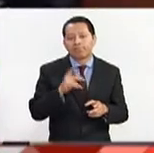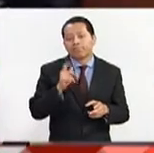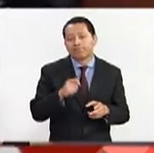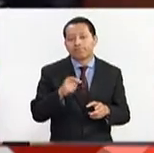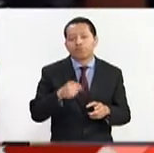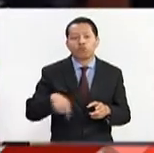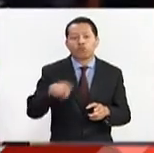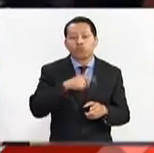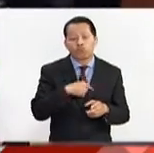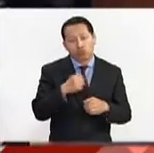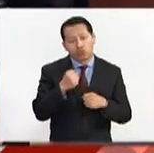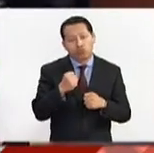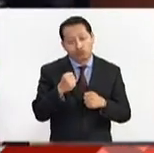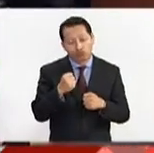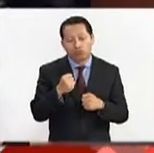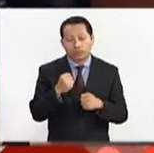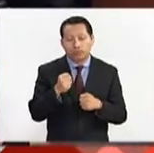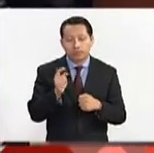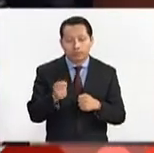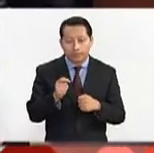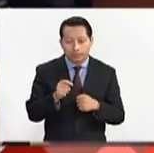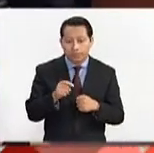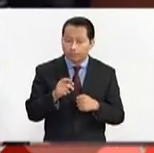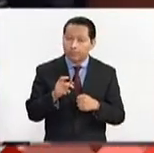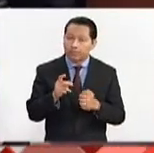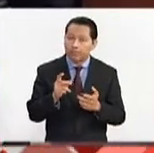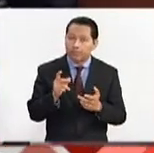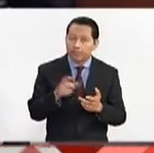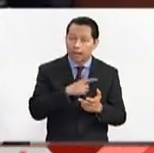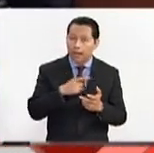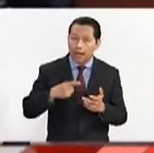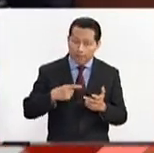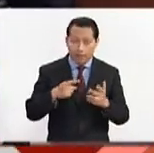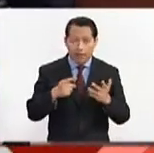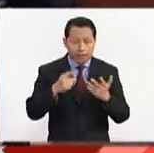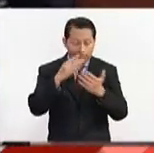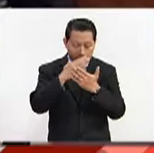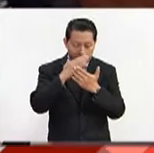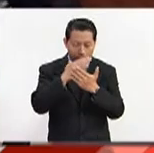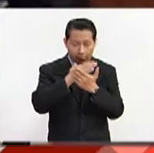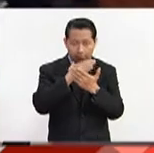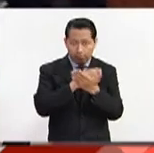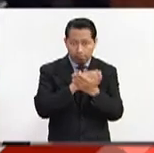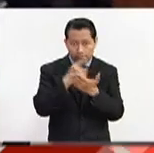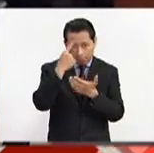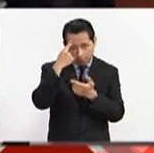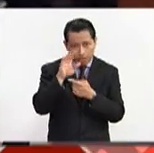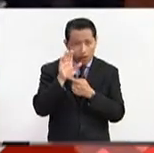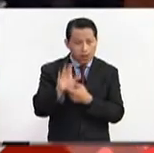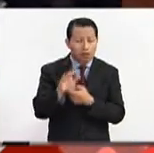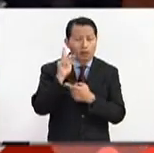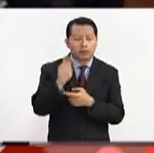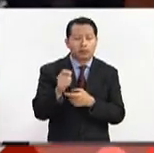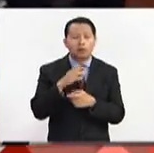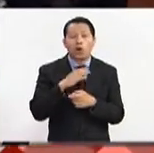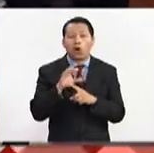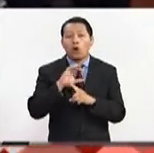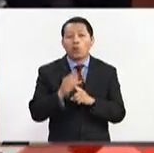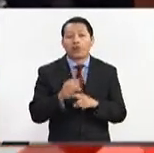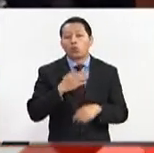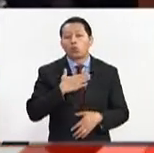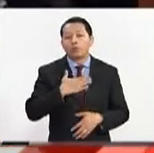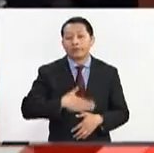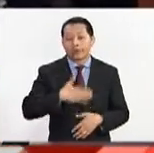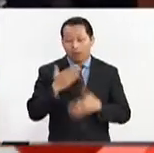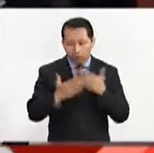de alta sismicidad, pues necesitamos ya tomar medidas. Presenté una excitativa a las comisiones de justicia y de